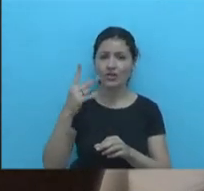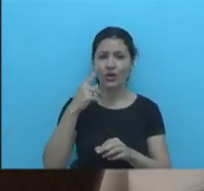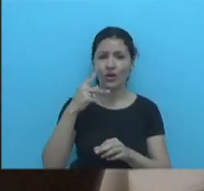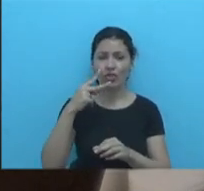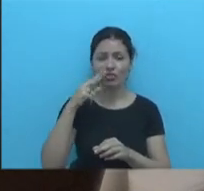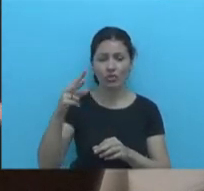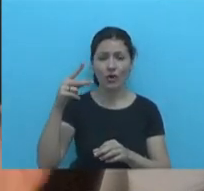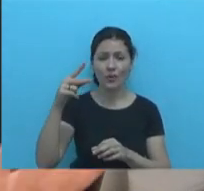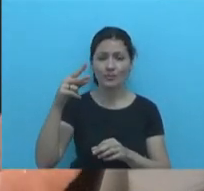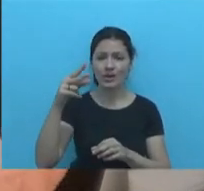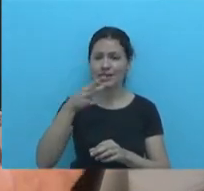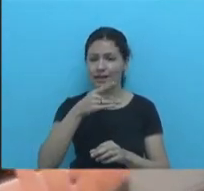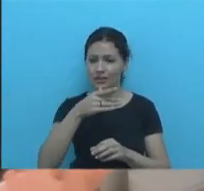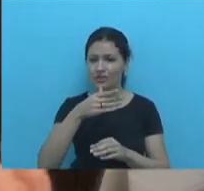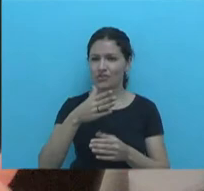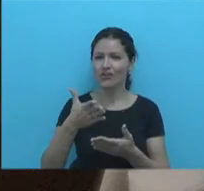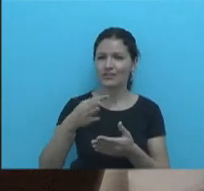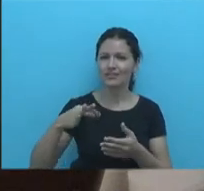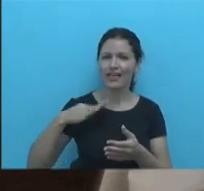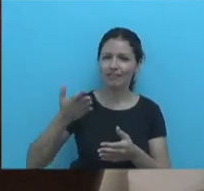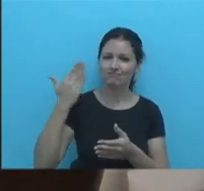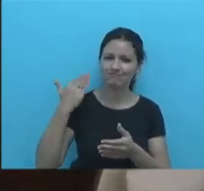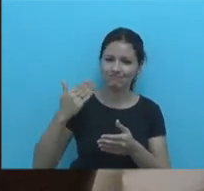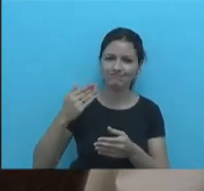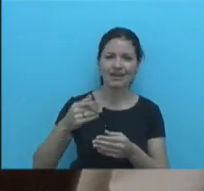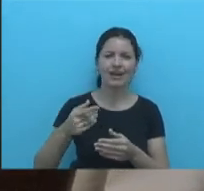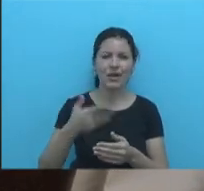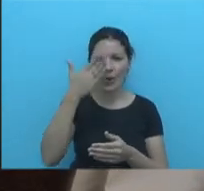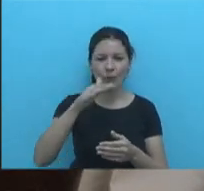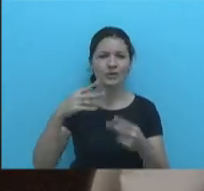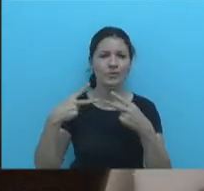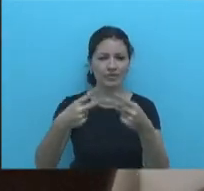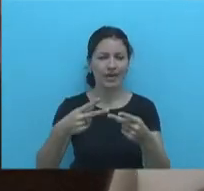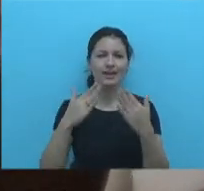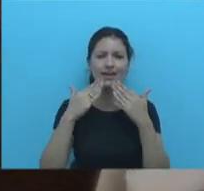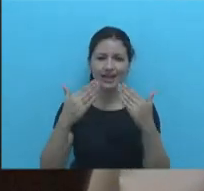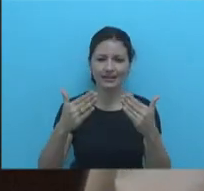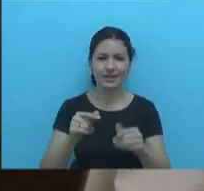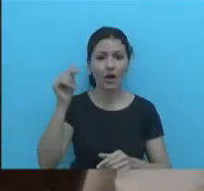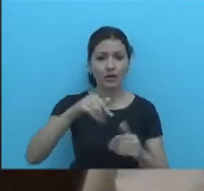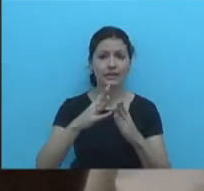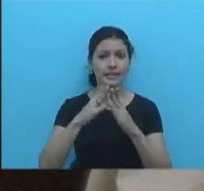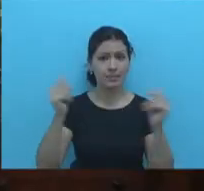pudo volver, y muchas gracias por elegirnos. Bueno, hemos terminado. Ahora